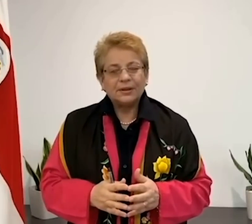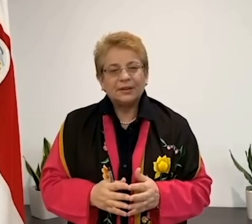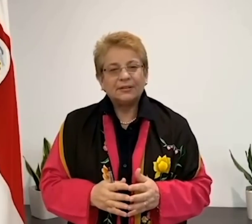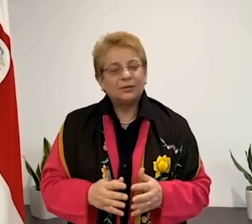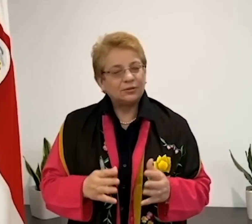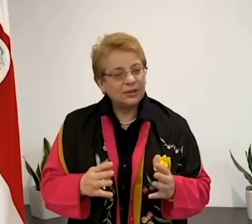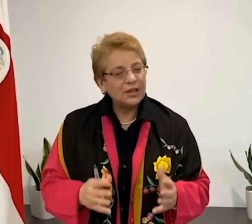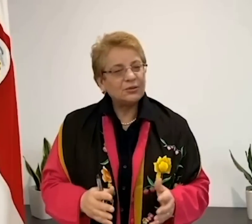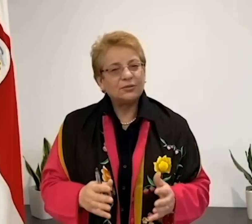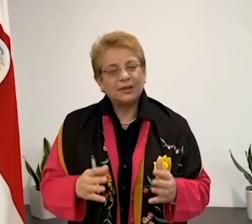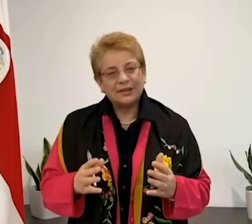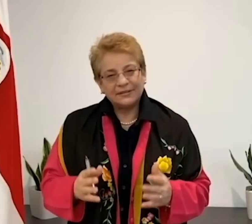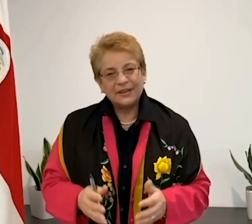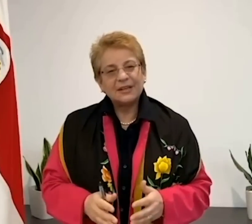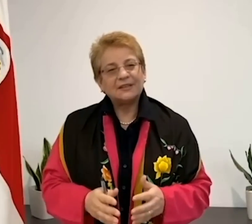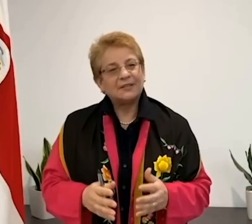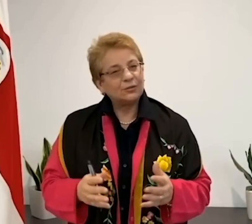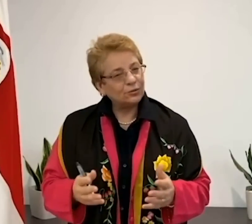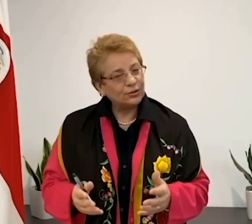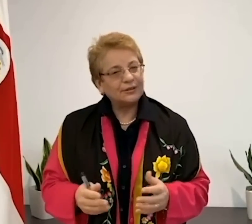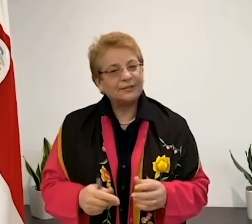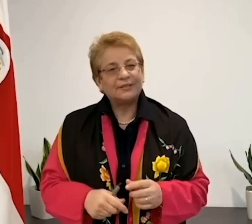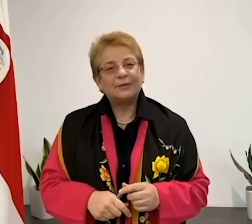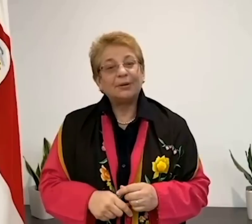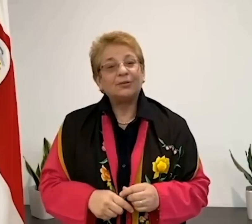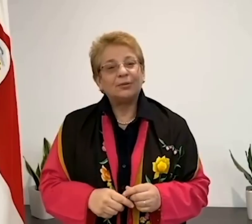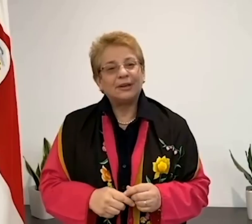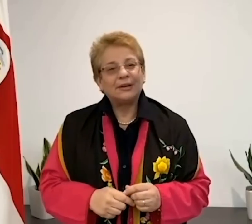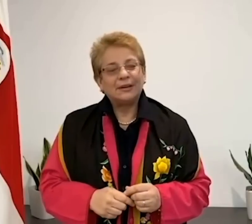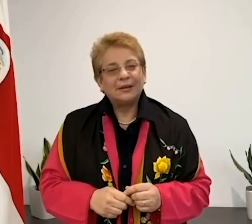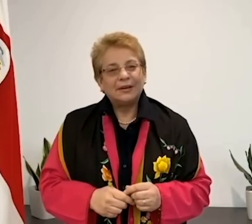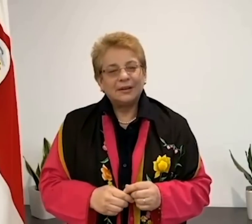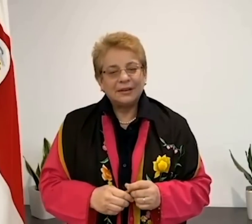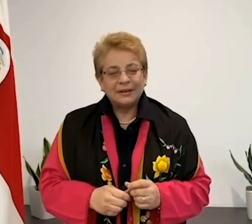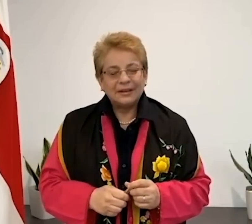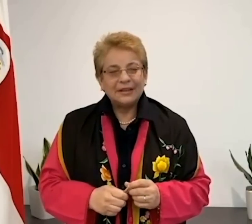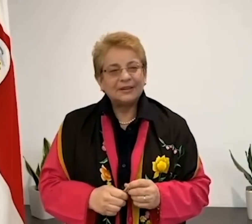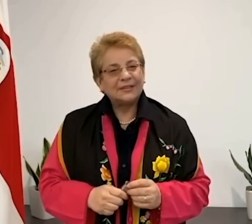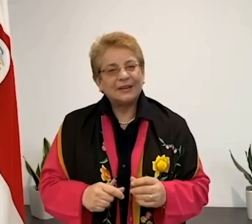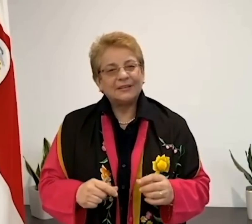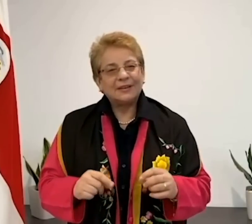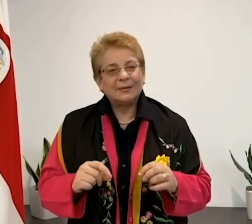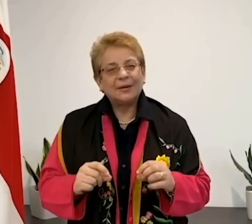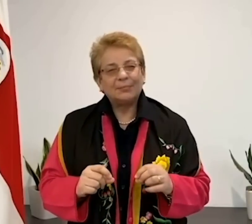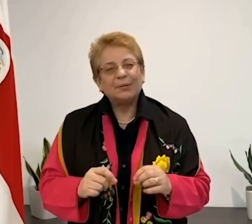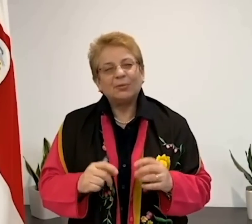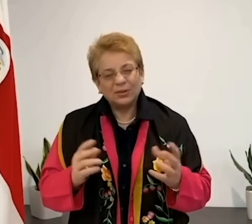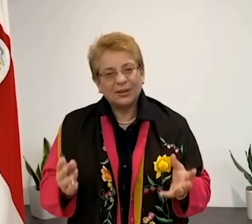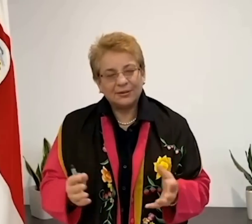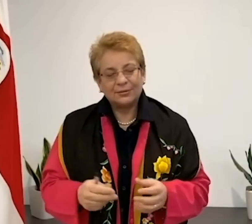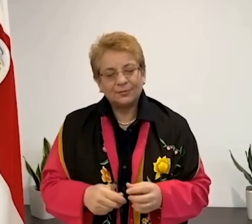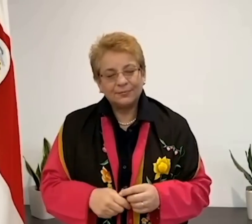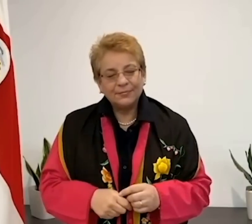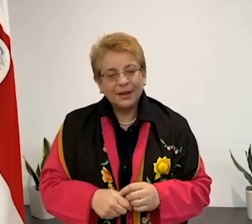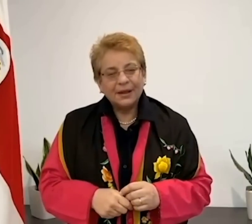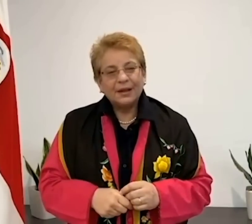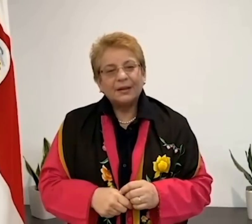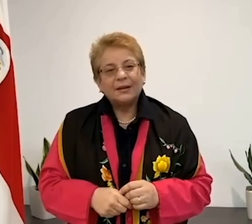protección de los niños, de las niñas, de los docentes, del personal, y esa es la primordial